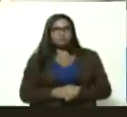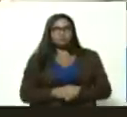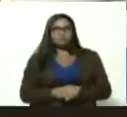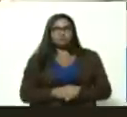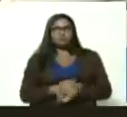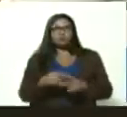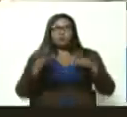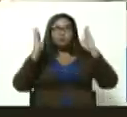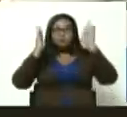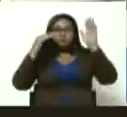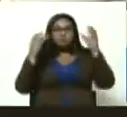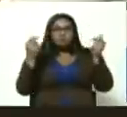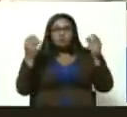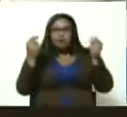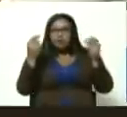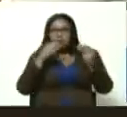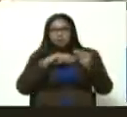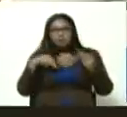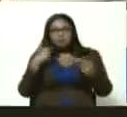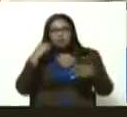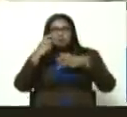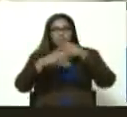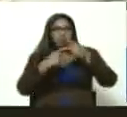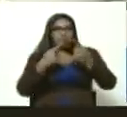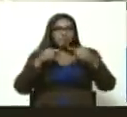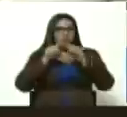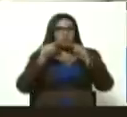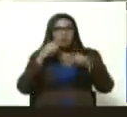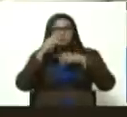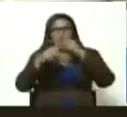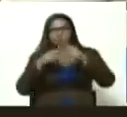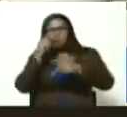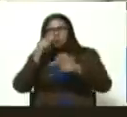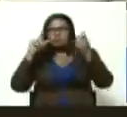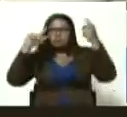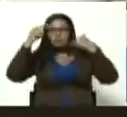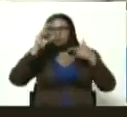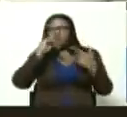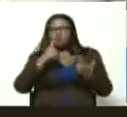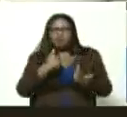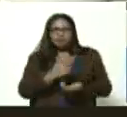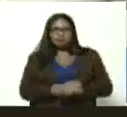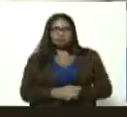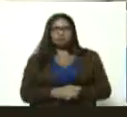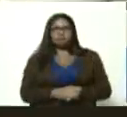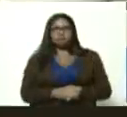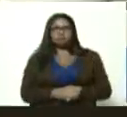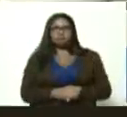alerta para nosotros y los productores y hay productores que chavistas no son